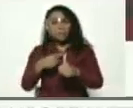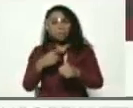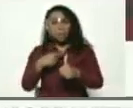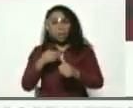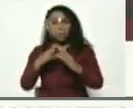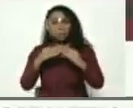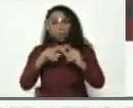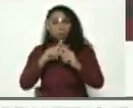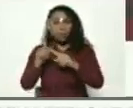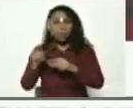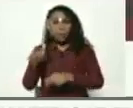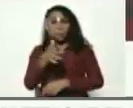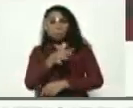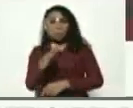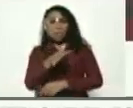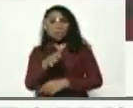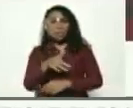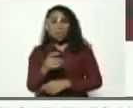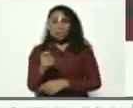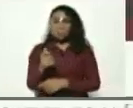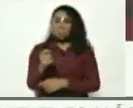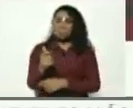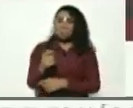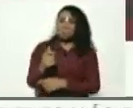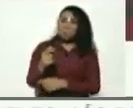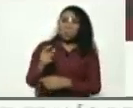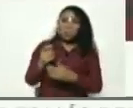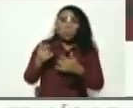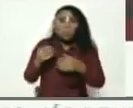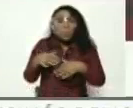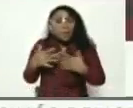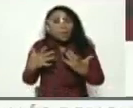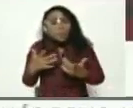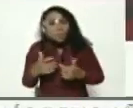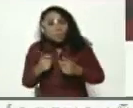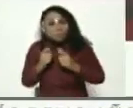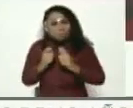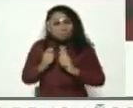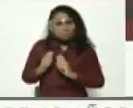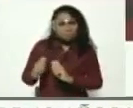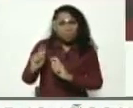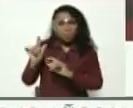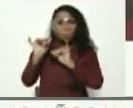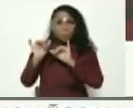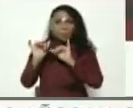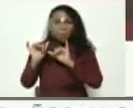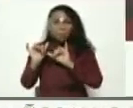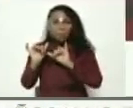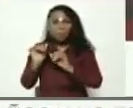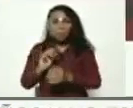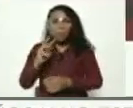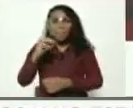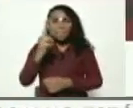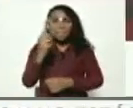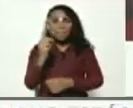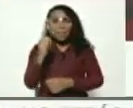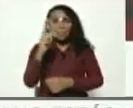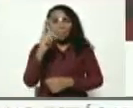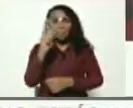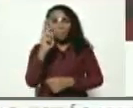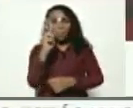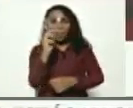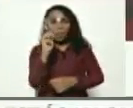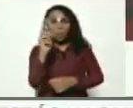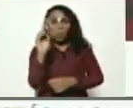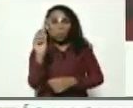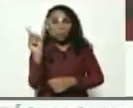todo les parece poco cuando el que pretende no es uno de los mismos mantuanos. La mentalidad